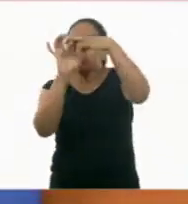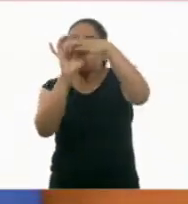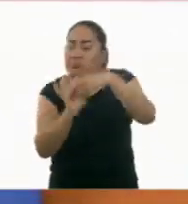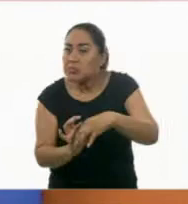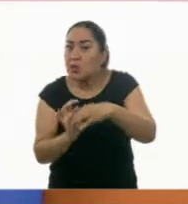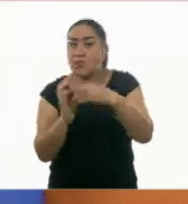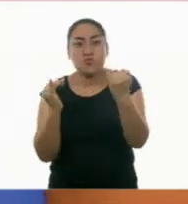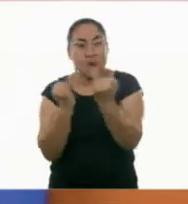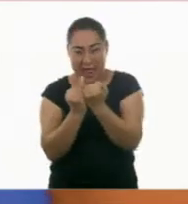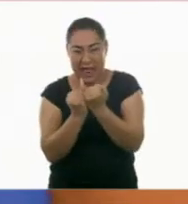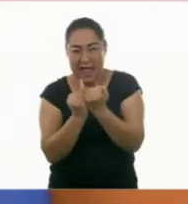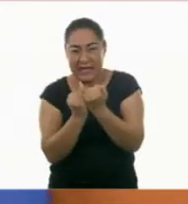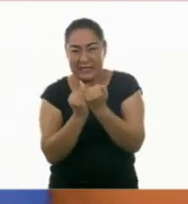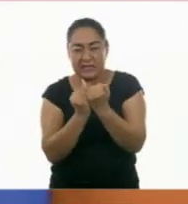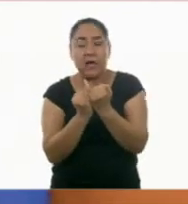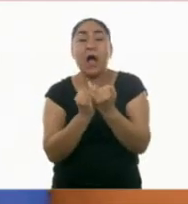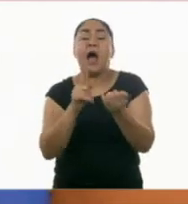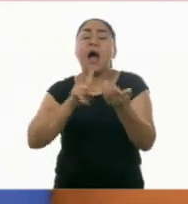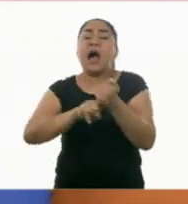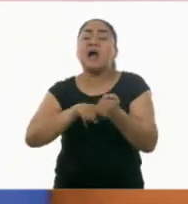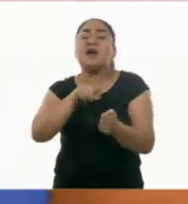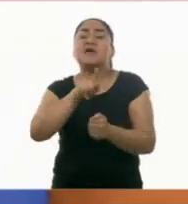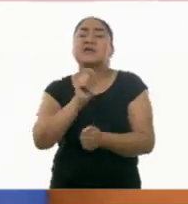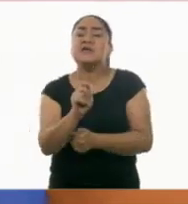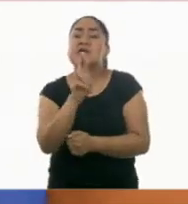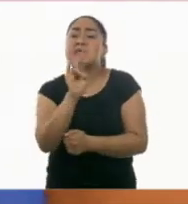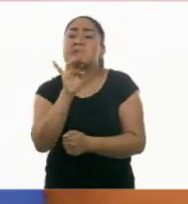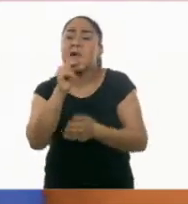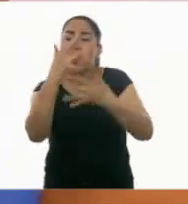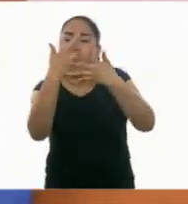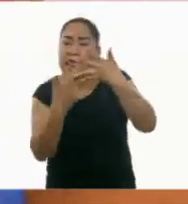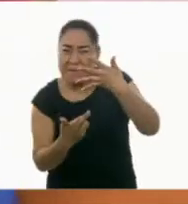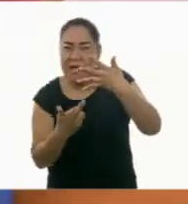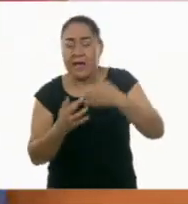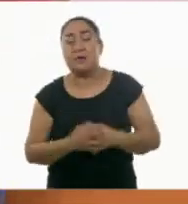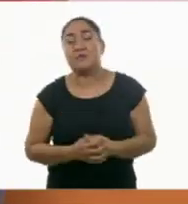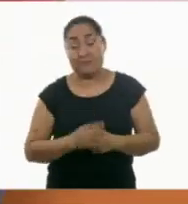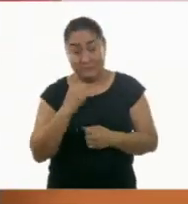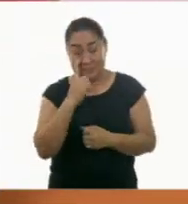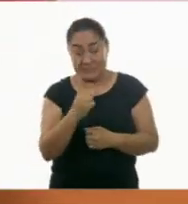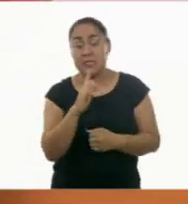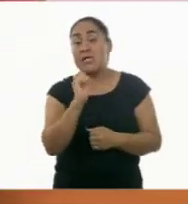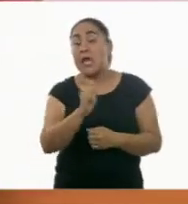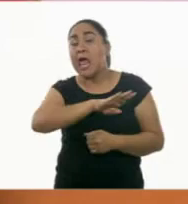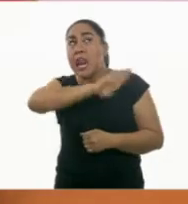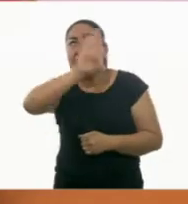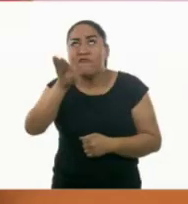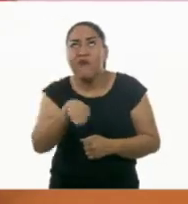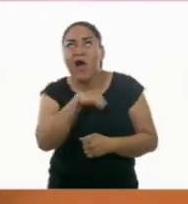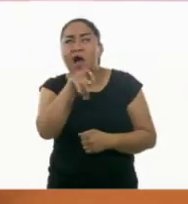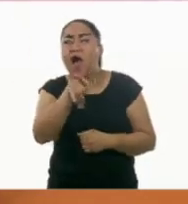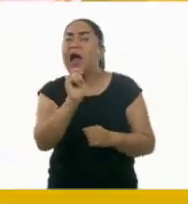muy parecidas, ¿no? Y que son rimas. Y bueno, el elefante cantaba con la letra